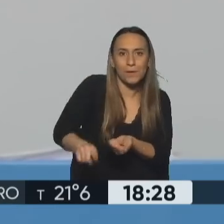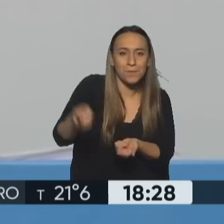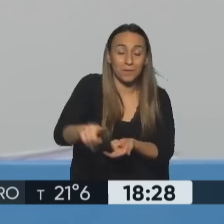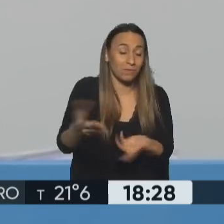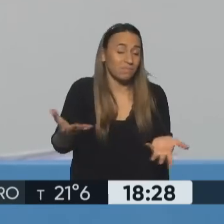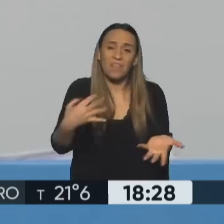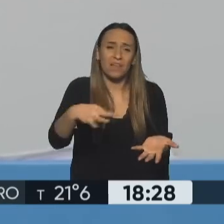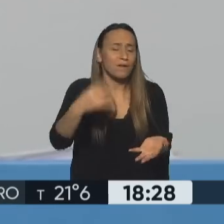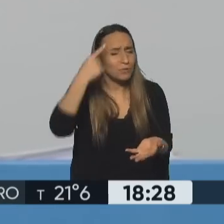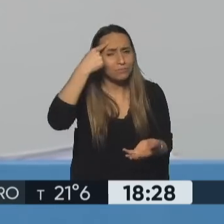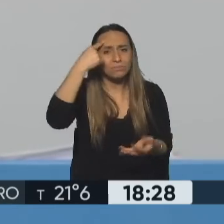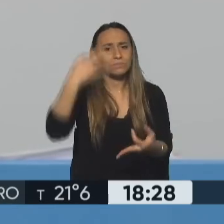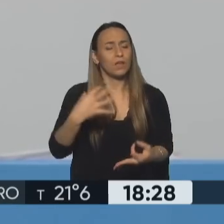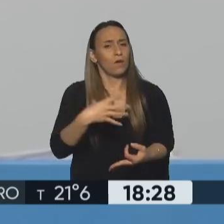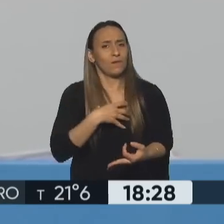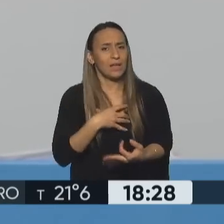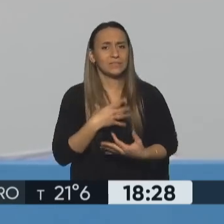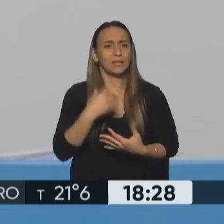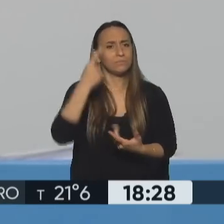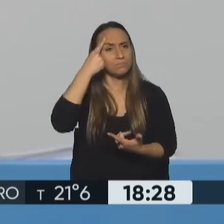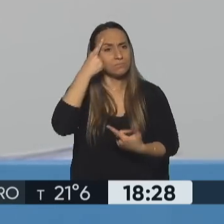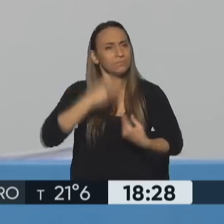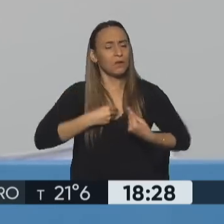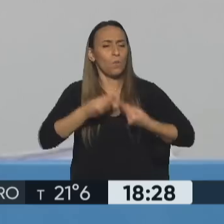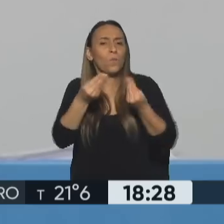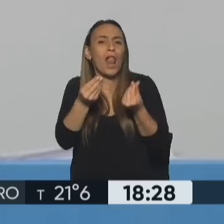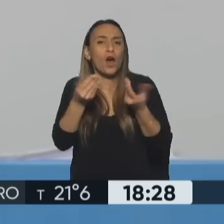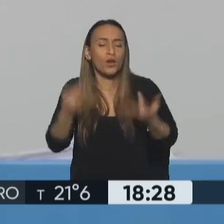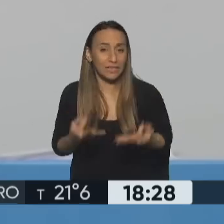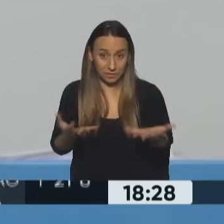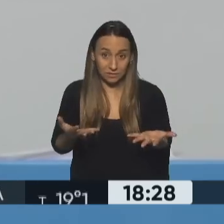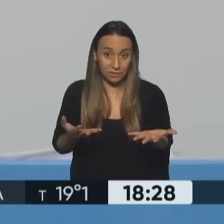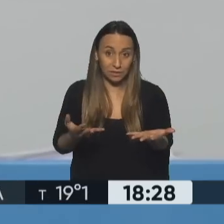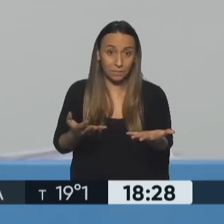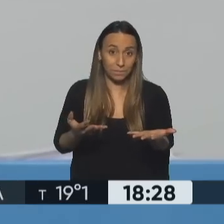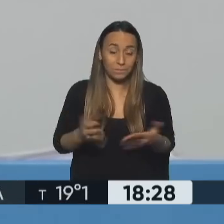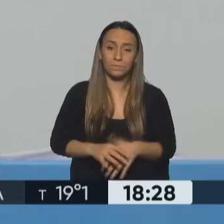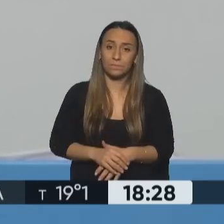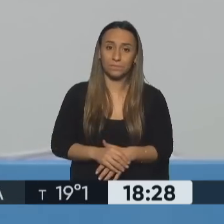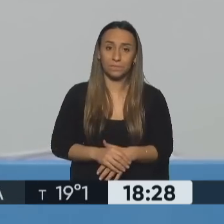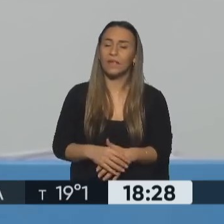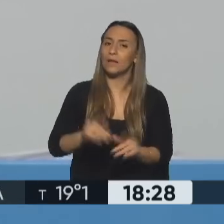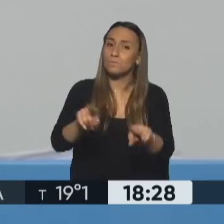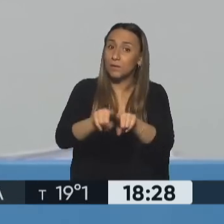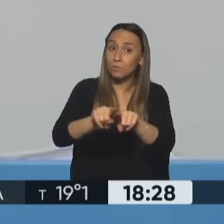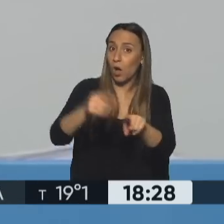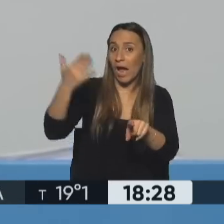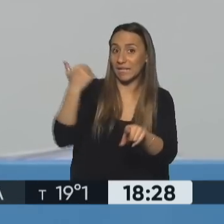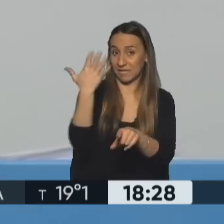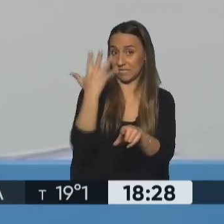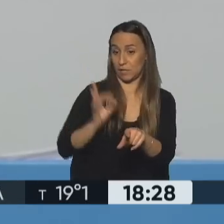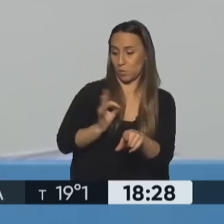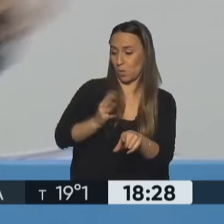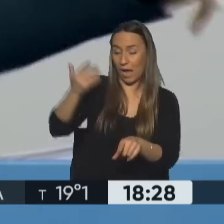mejores convicciones, a nuestras mejores acciones, como aquella que también, y para terminar, hace 5 años